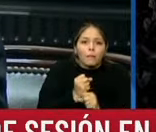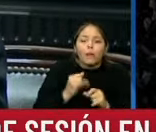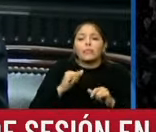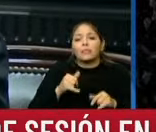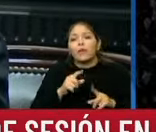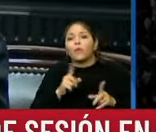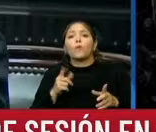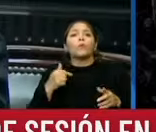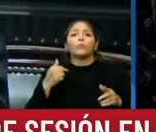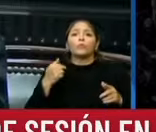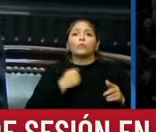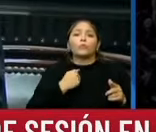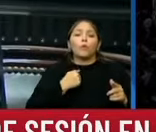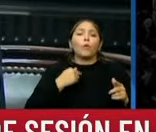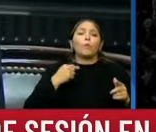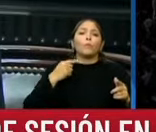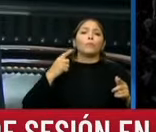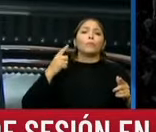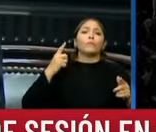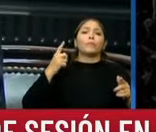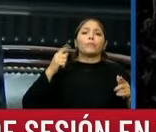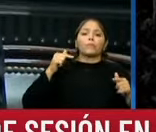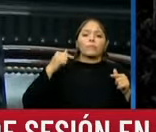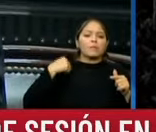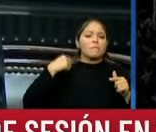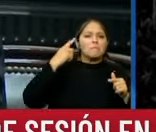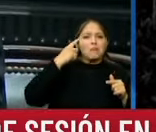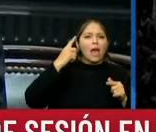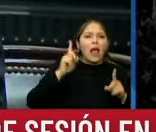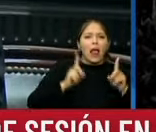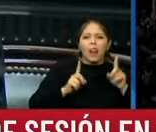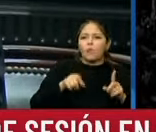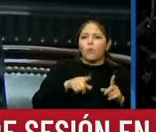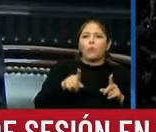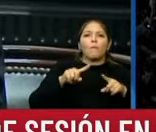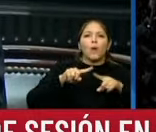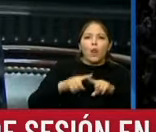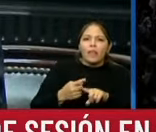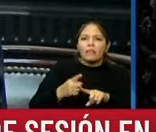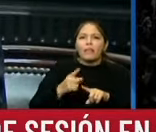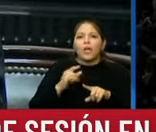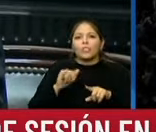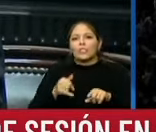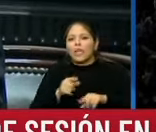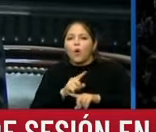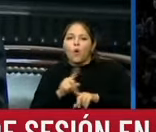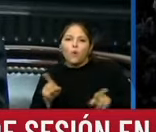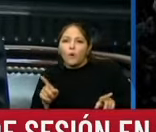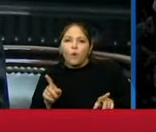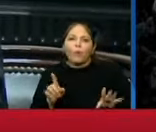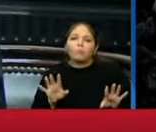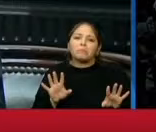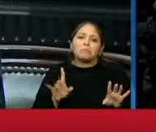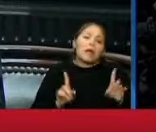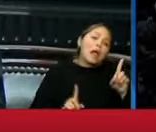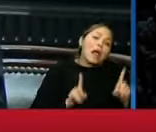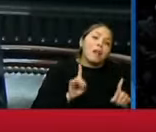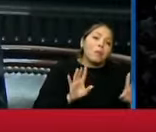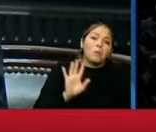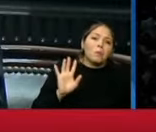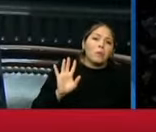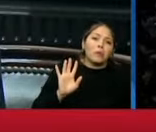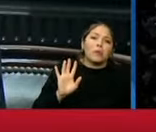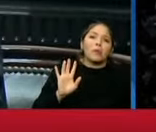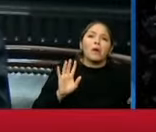ser como que tenía razón, ¿no? Ahora me acordé de la frase. La foto es el mensaje. La foto es el mensaje. Eso es muy del